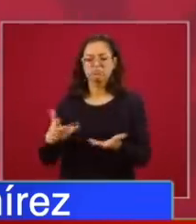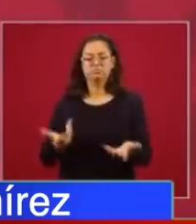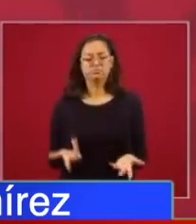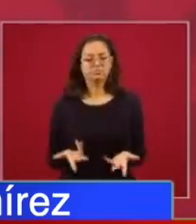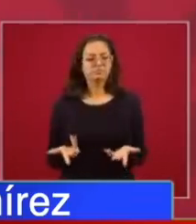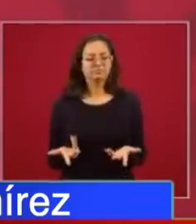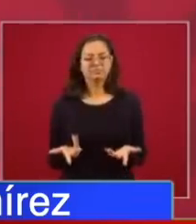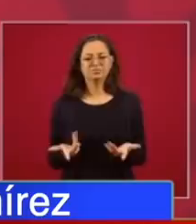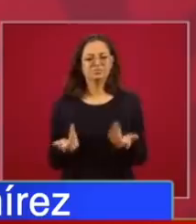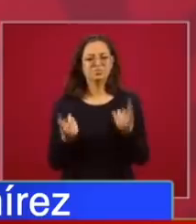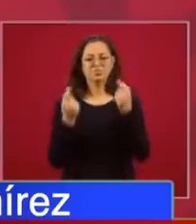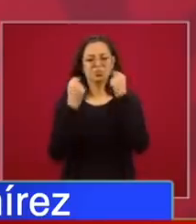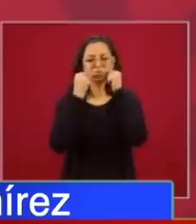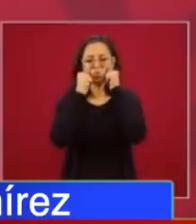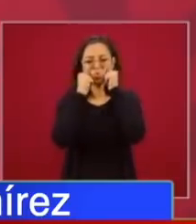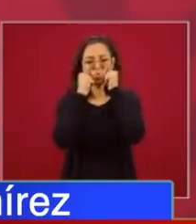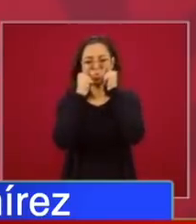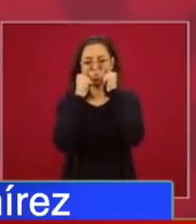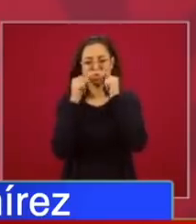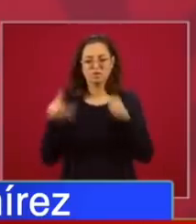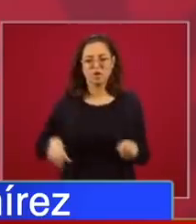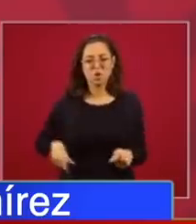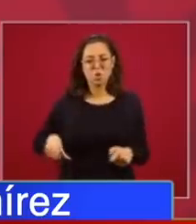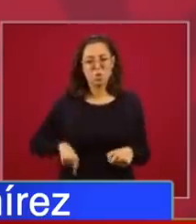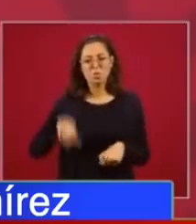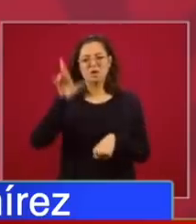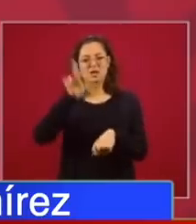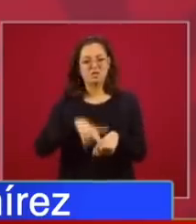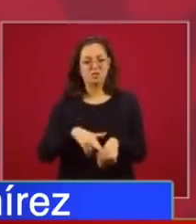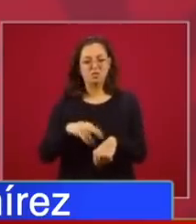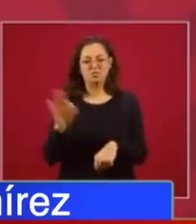diferencias que tenemos con los gobiernos de esos estados,